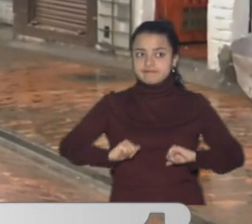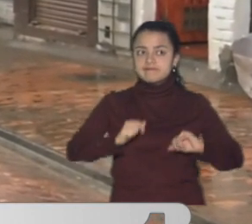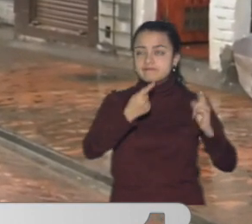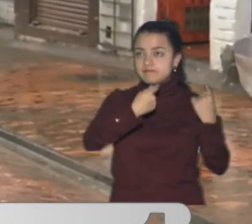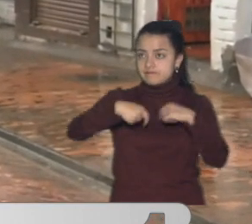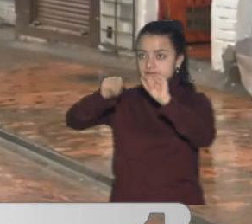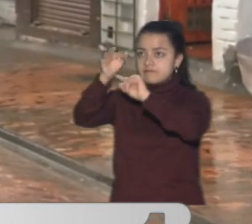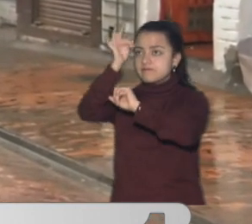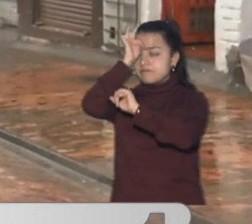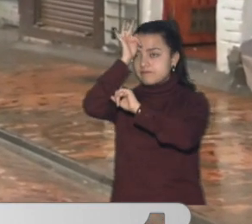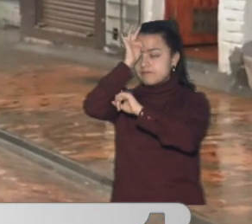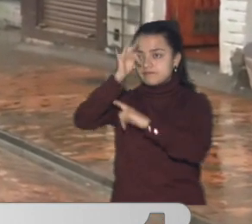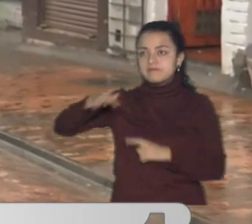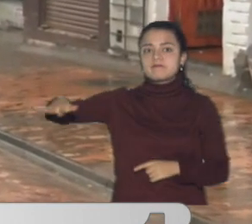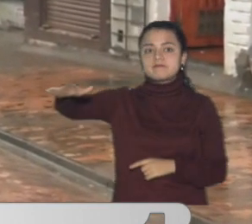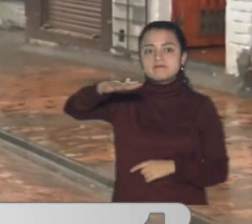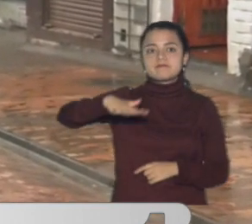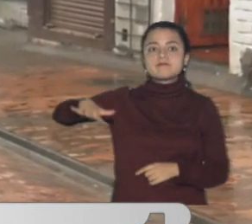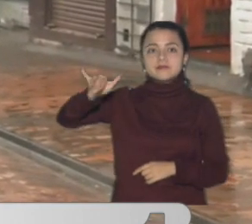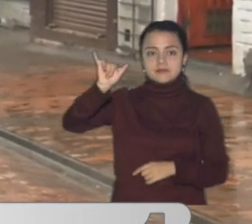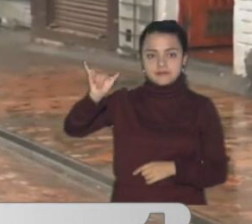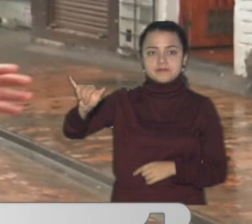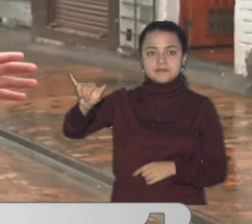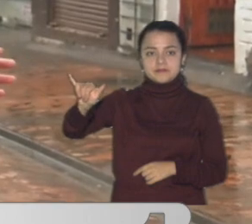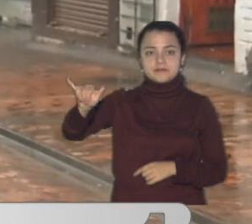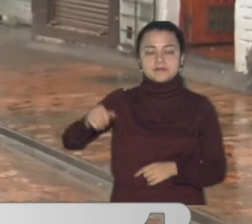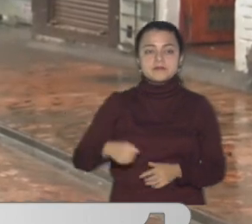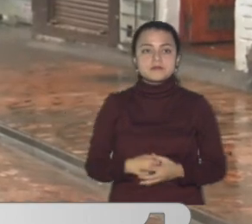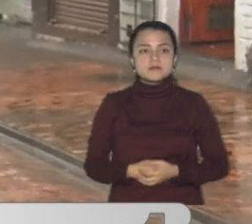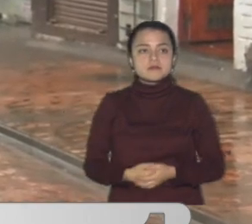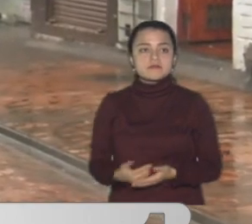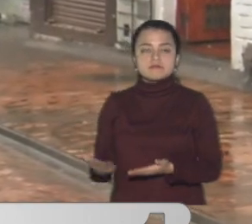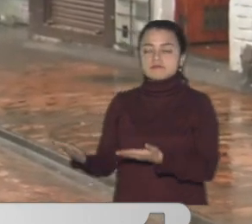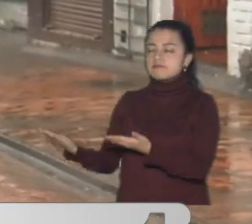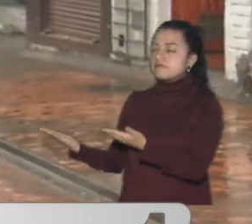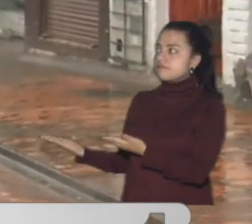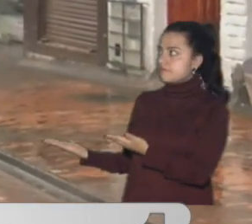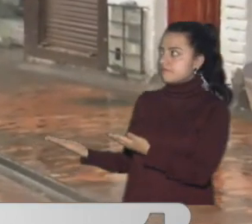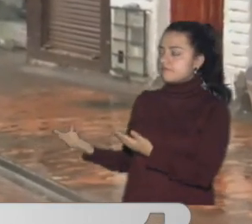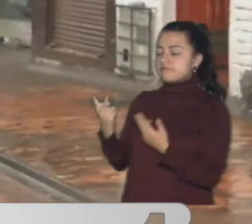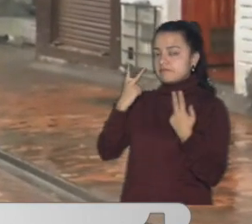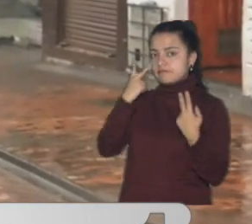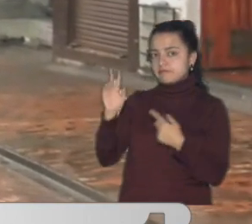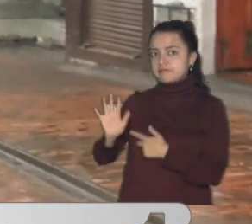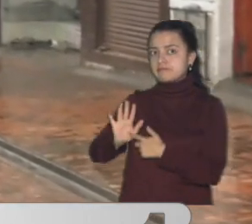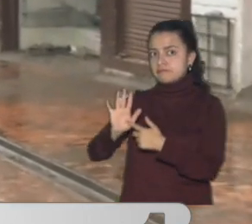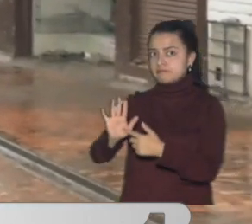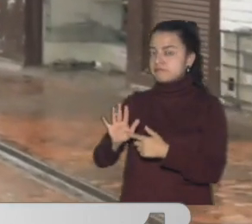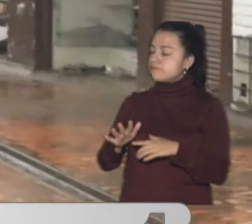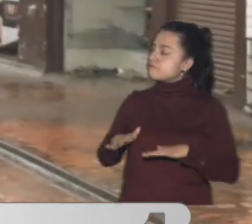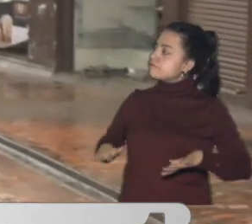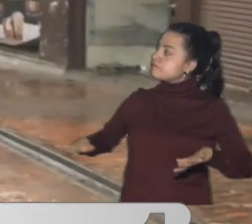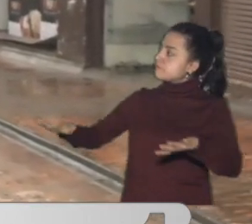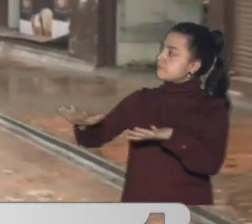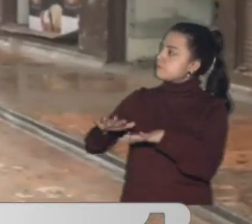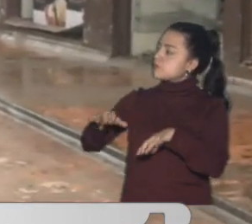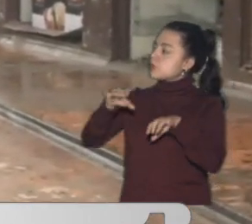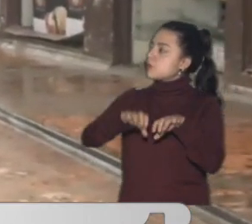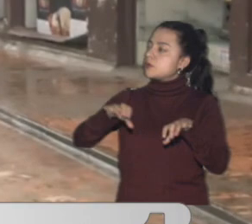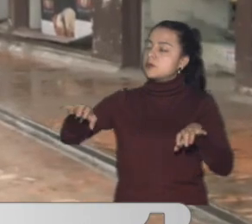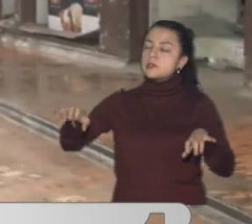se encuentran en este momento en centro asistencial. Y me despido con estas imágenes, lo que sucedió y cómo quedaron los